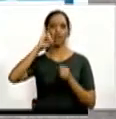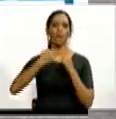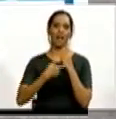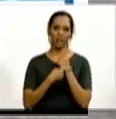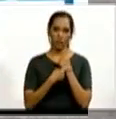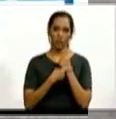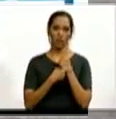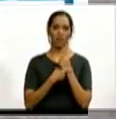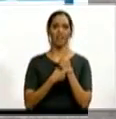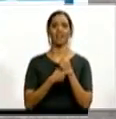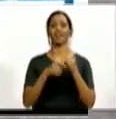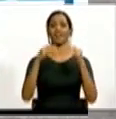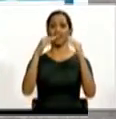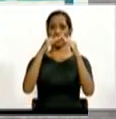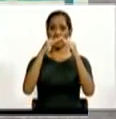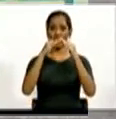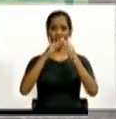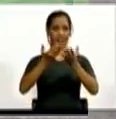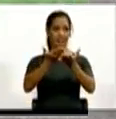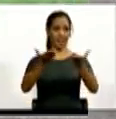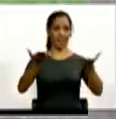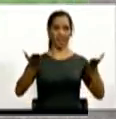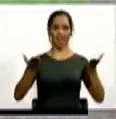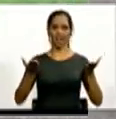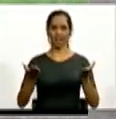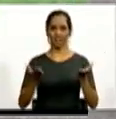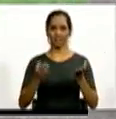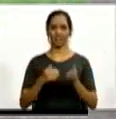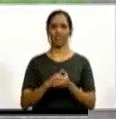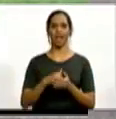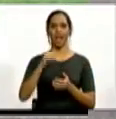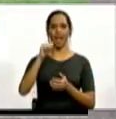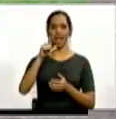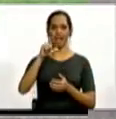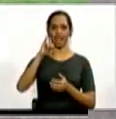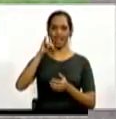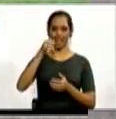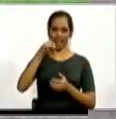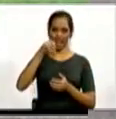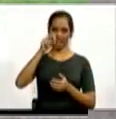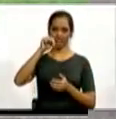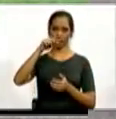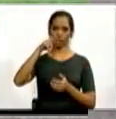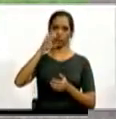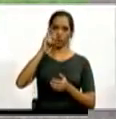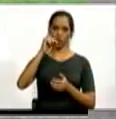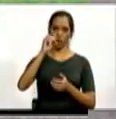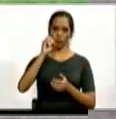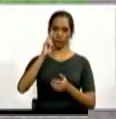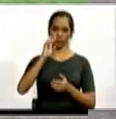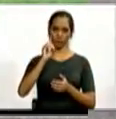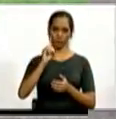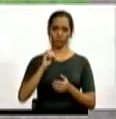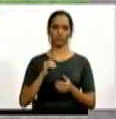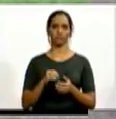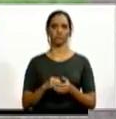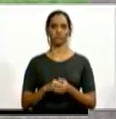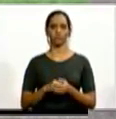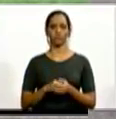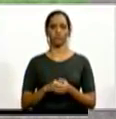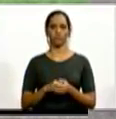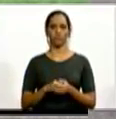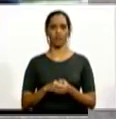el castillo de Alejandro Betancourt López. Toda esta gente, por cierto,